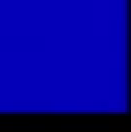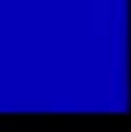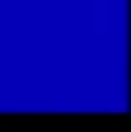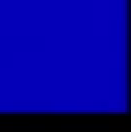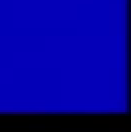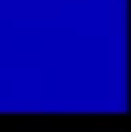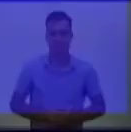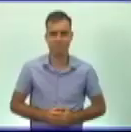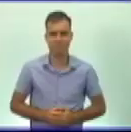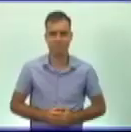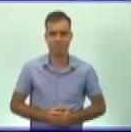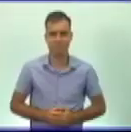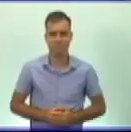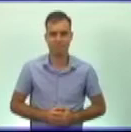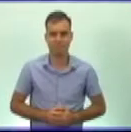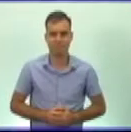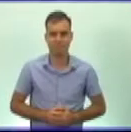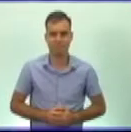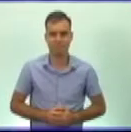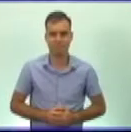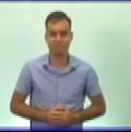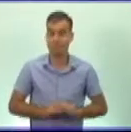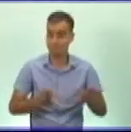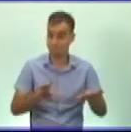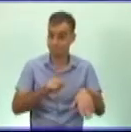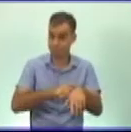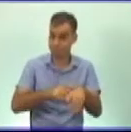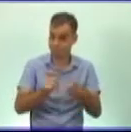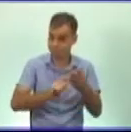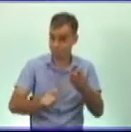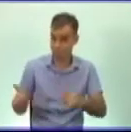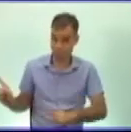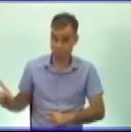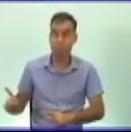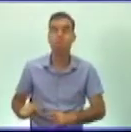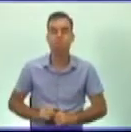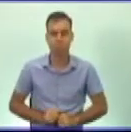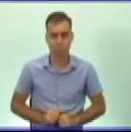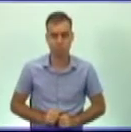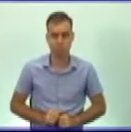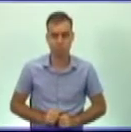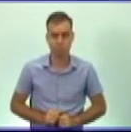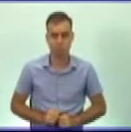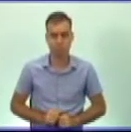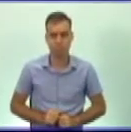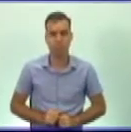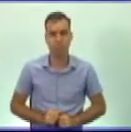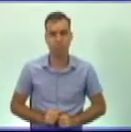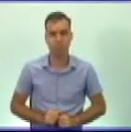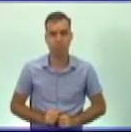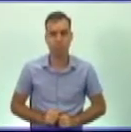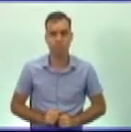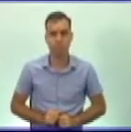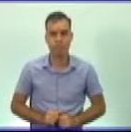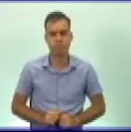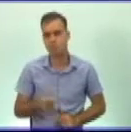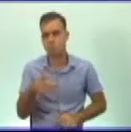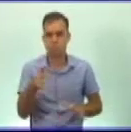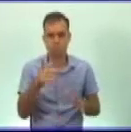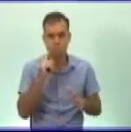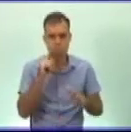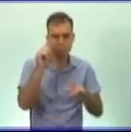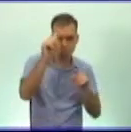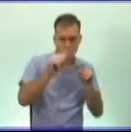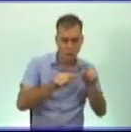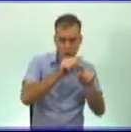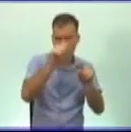Bueno, y pienso que les haya dado tiempo de copiar el texto del ejercicio e incluso hacer